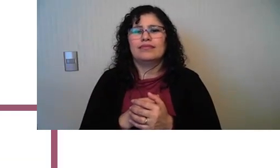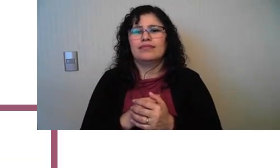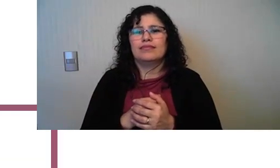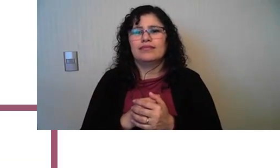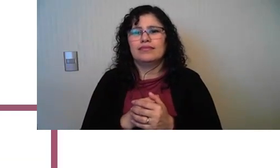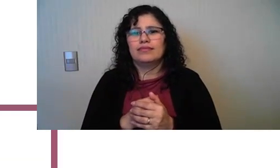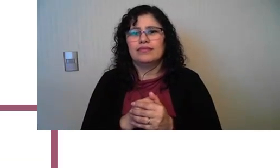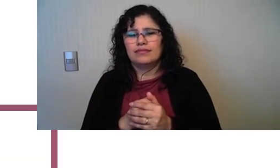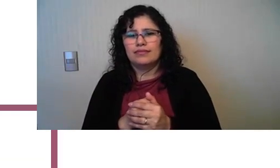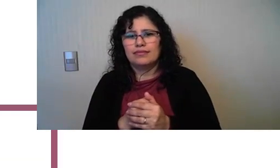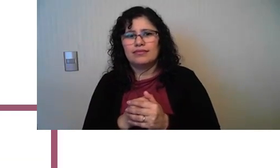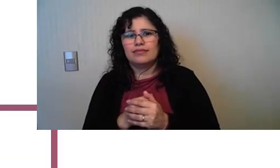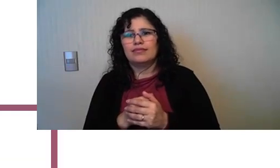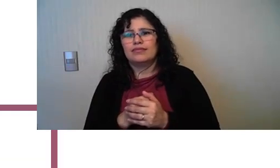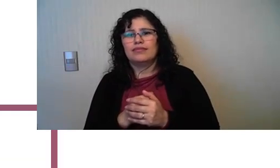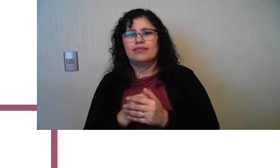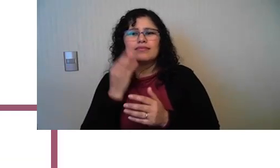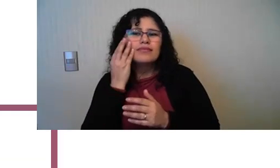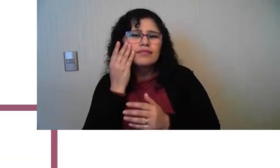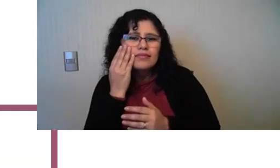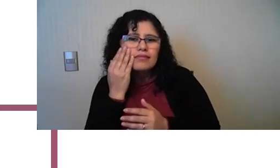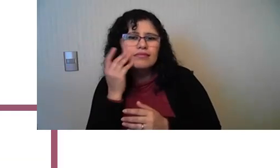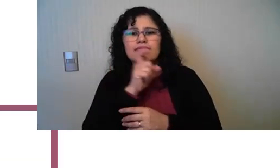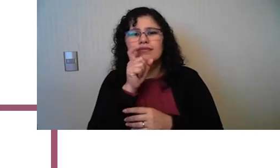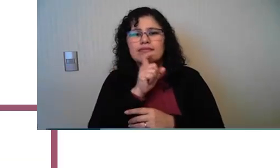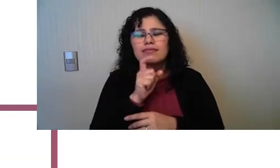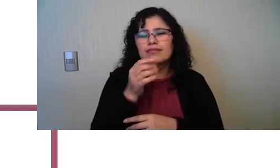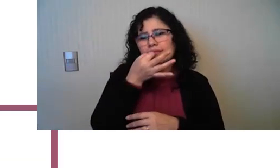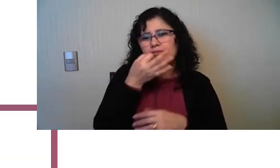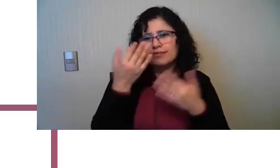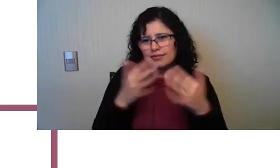lóbulo flóculo nodular.